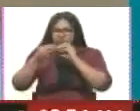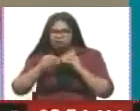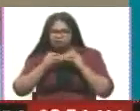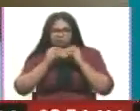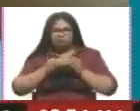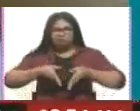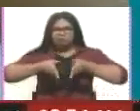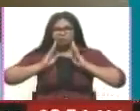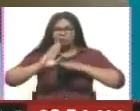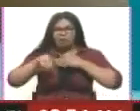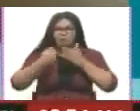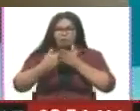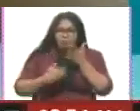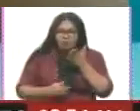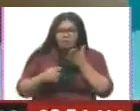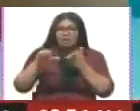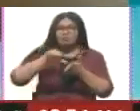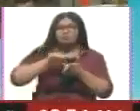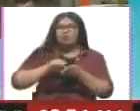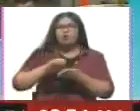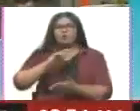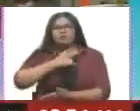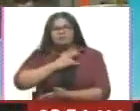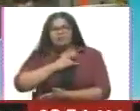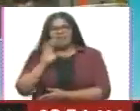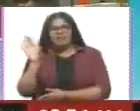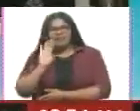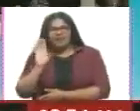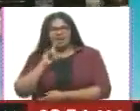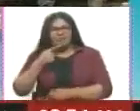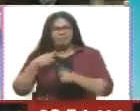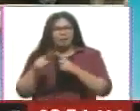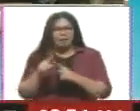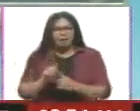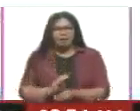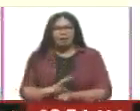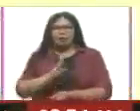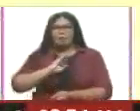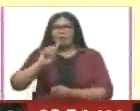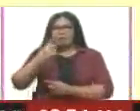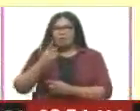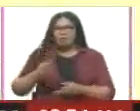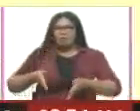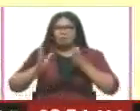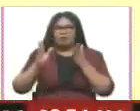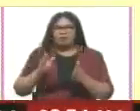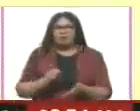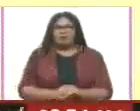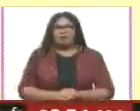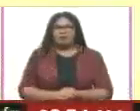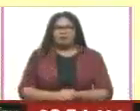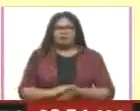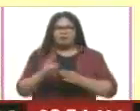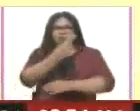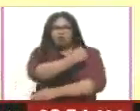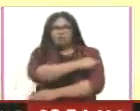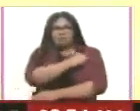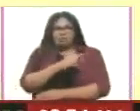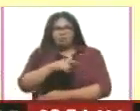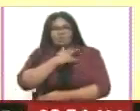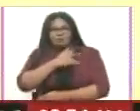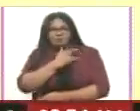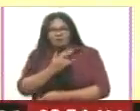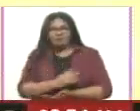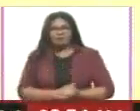la propuesta de la ciudad universitaria de Caracas, pero básicamente el hospital universitario, y es el periodo donde